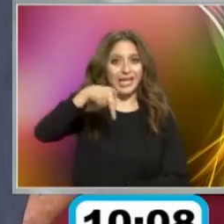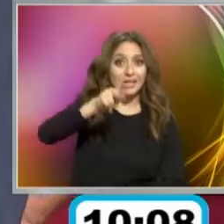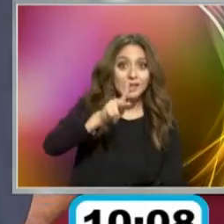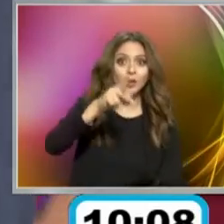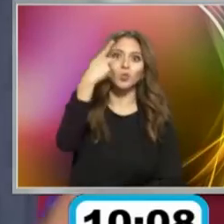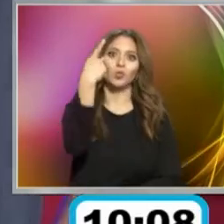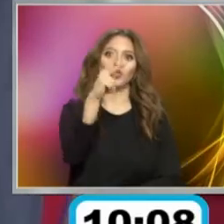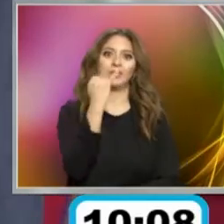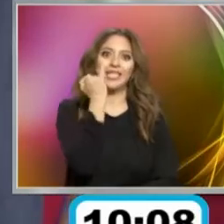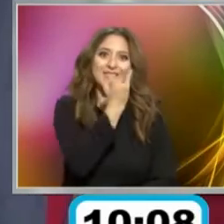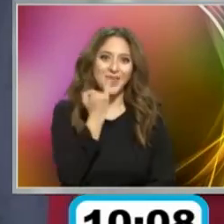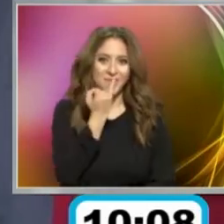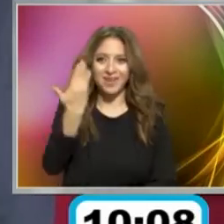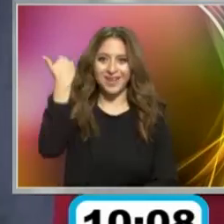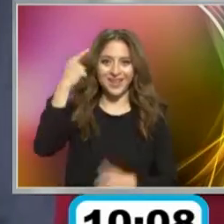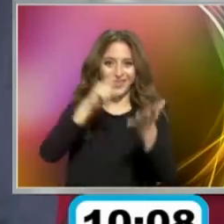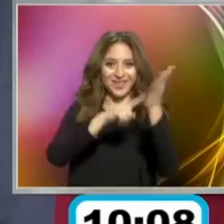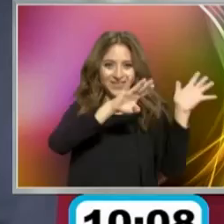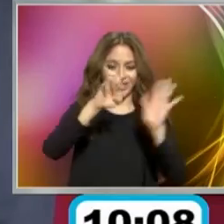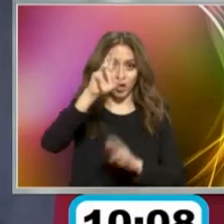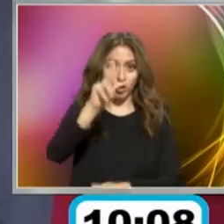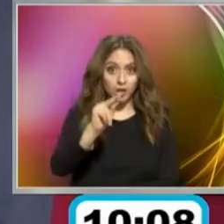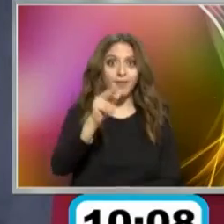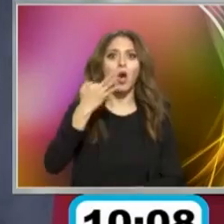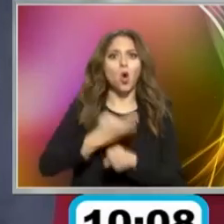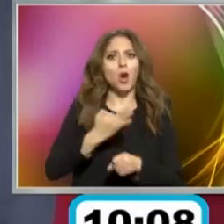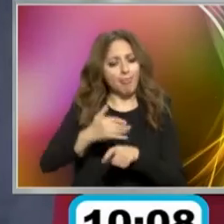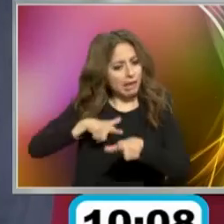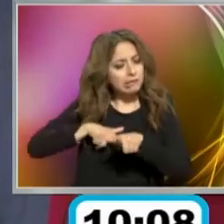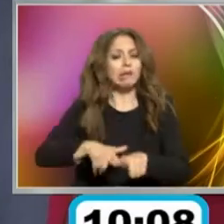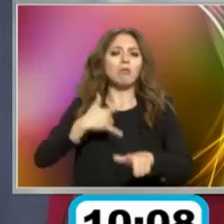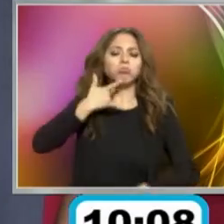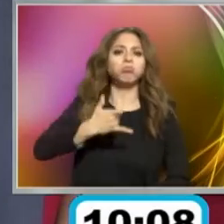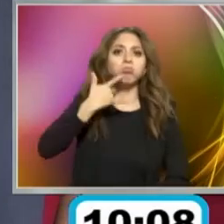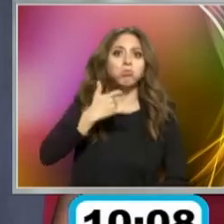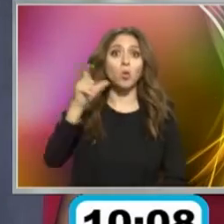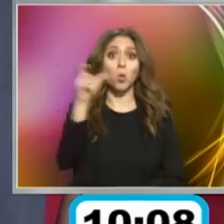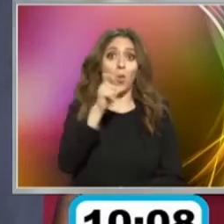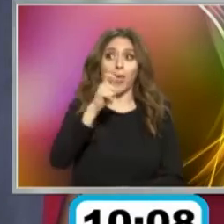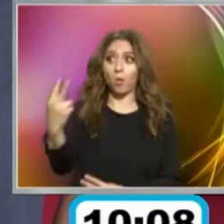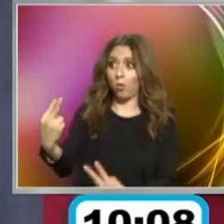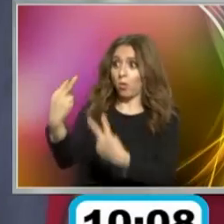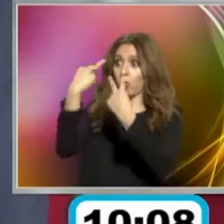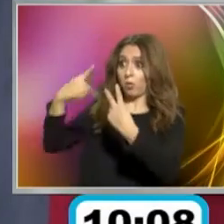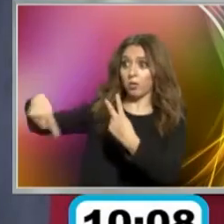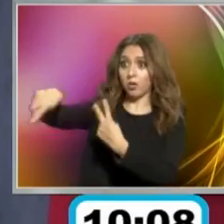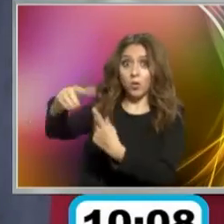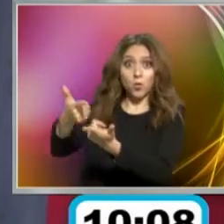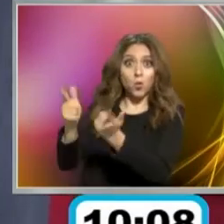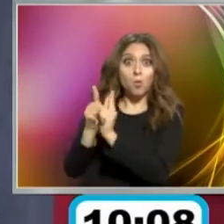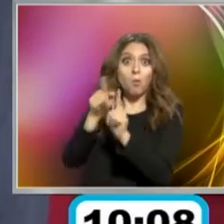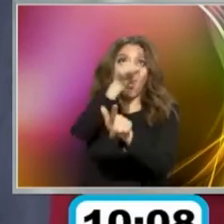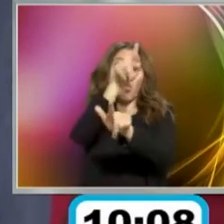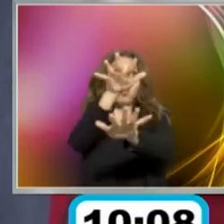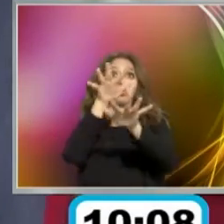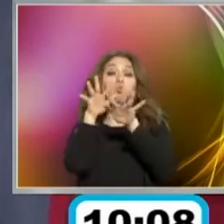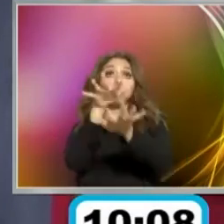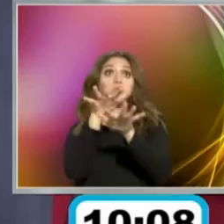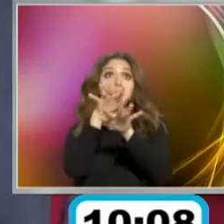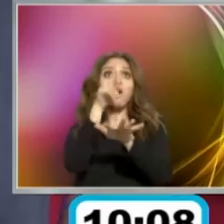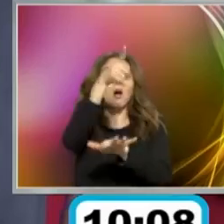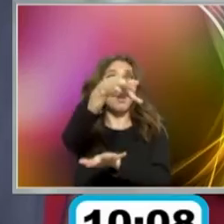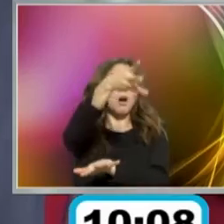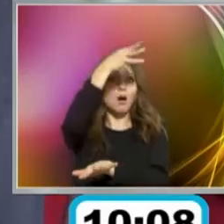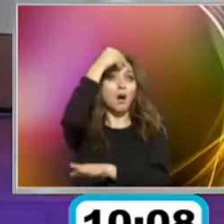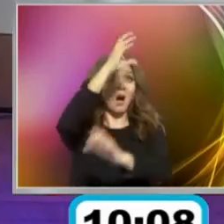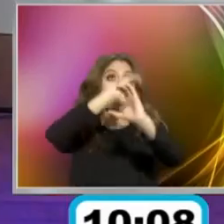¿no? Y que siguen hoy pues, con más ganas que nunca, ¿no? Y nos ven a nosotros también como una banda pues que les inspiró en un